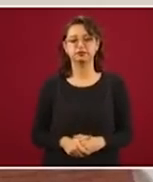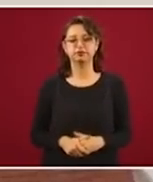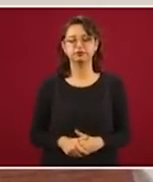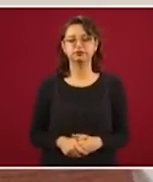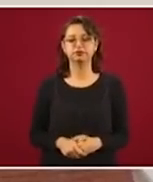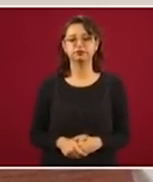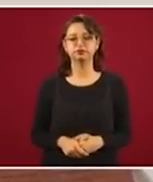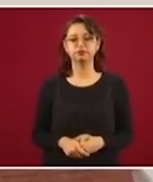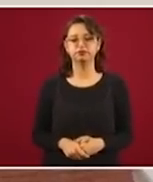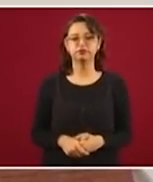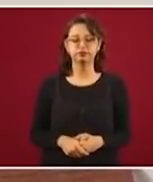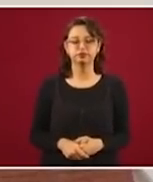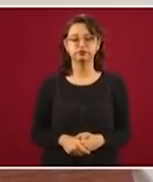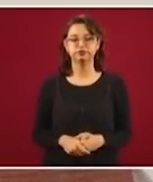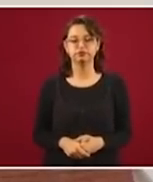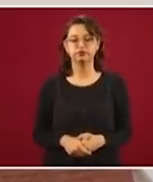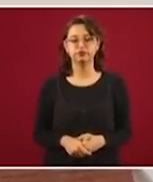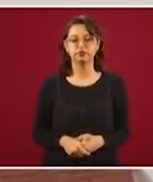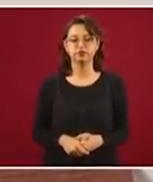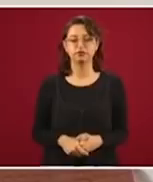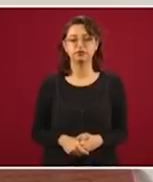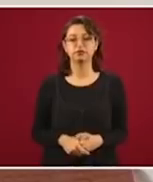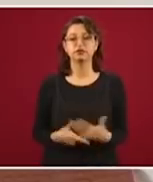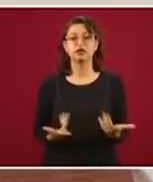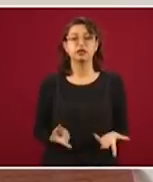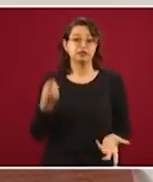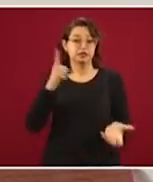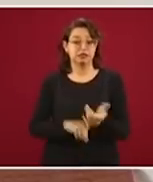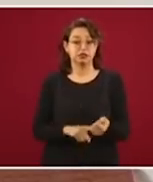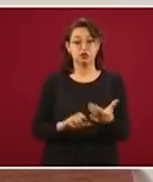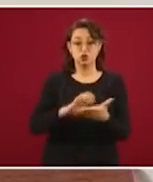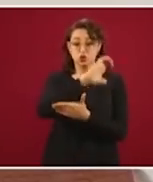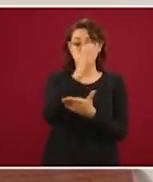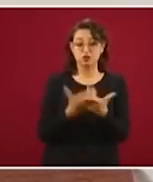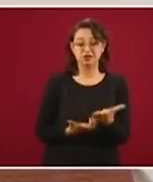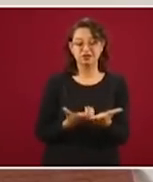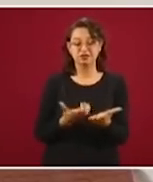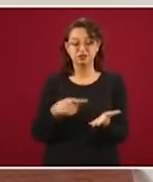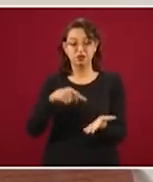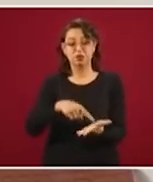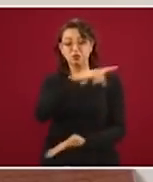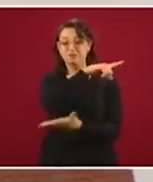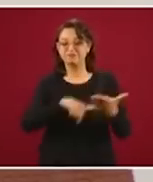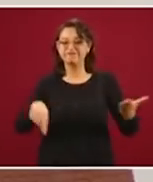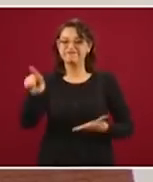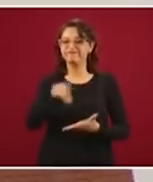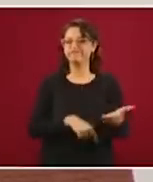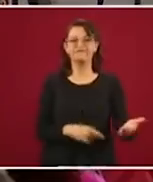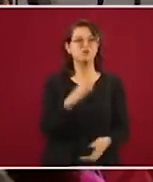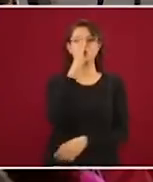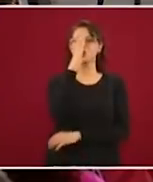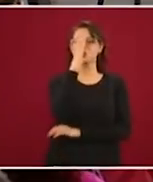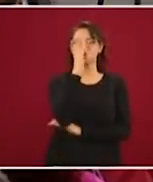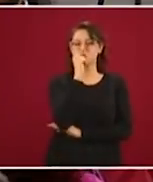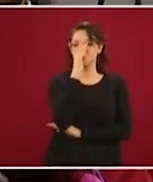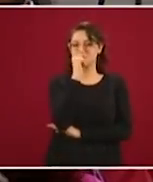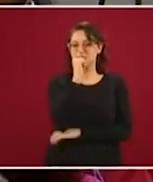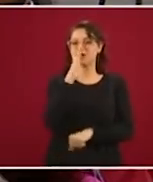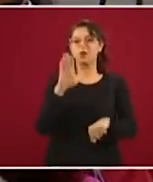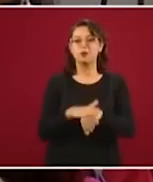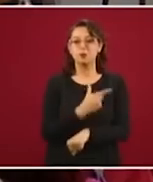hay cláusulas que impiden suspender el contrato, aun cuando pudiera ser que el contrato no